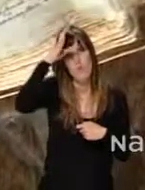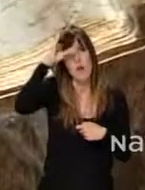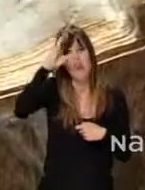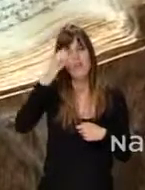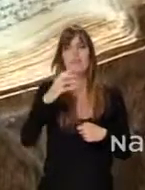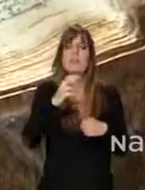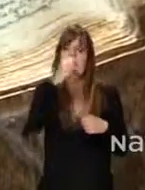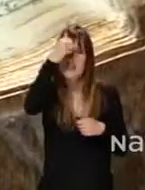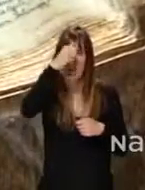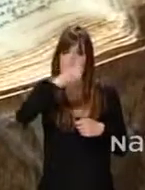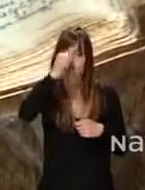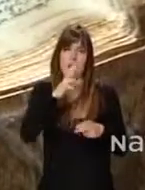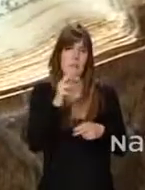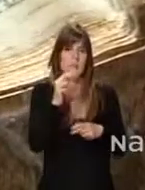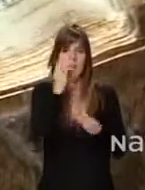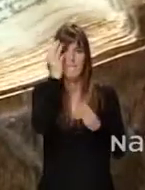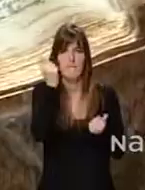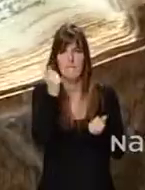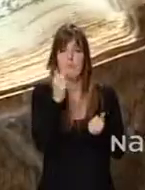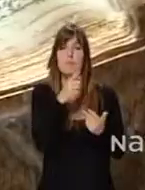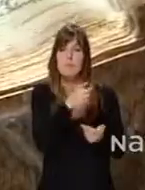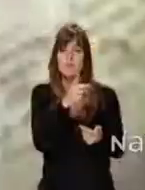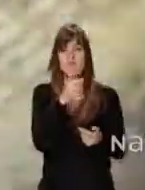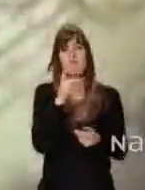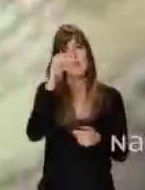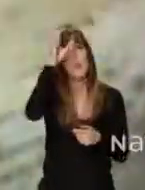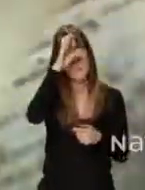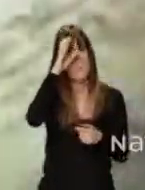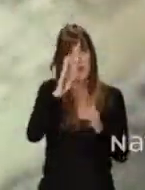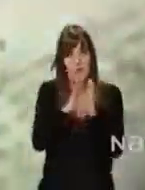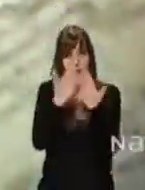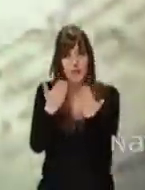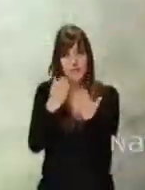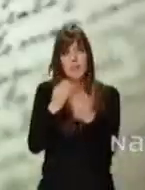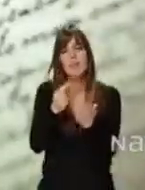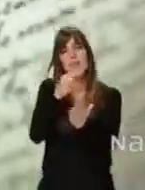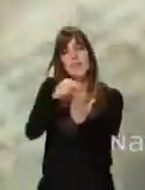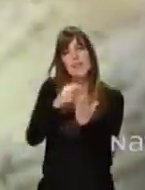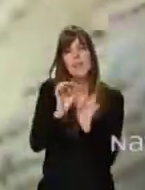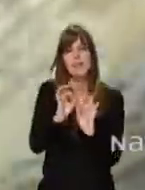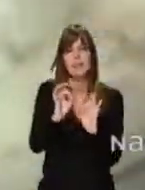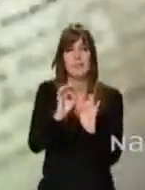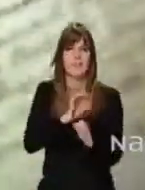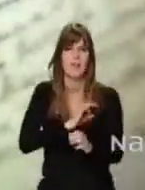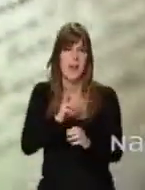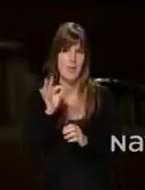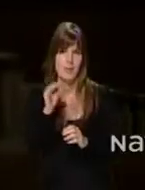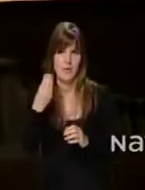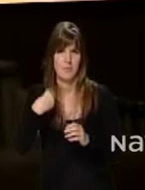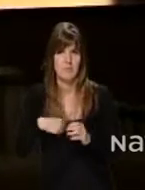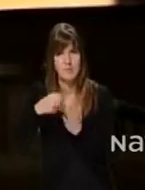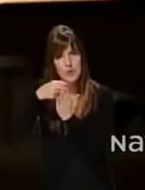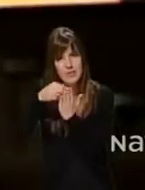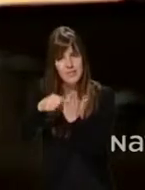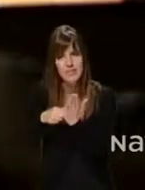apellido no me acuerdo ahora, pero dentro tenía una dedicatoria de un señor que llevaba el mismo apellido. La persona que lo